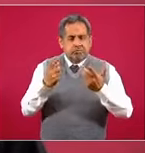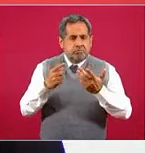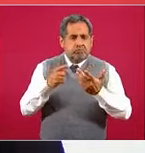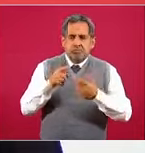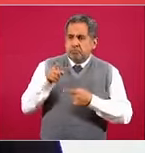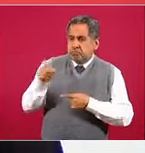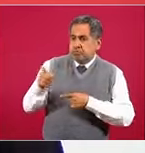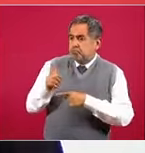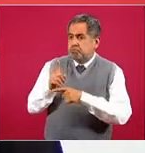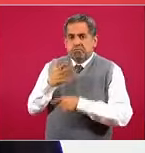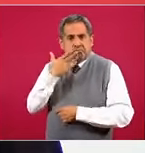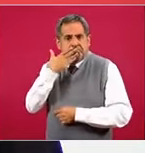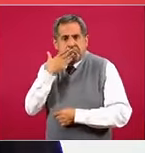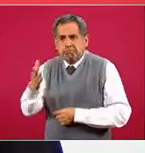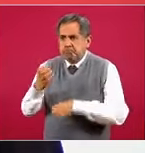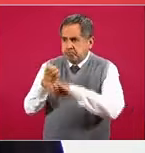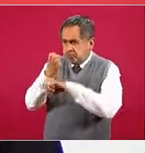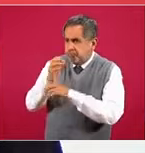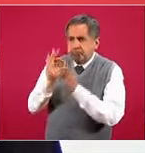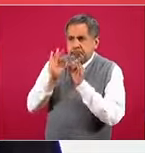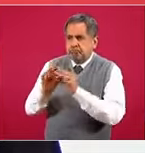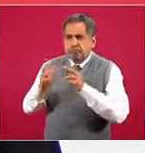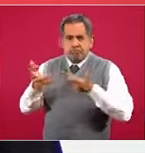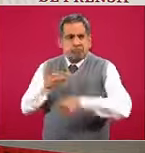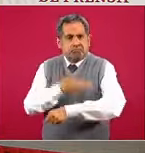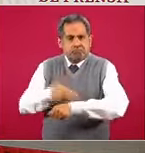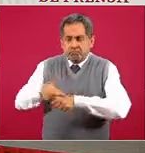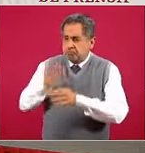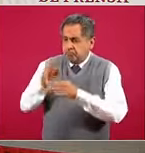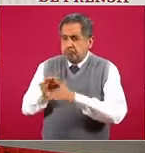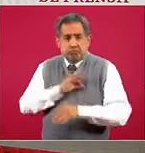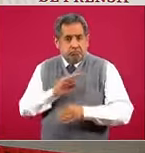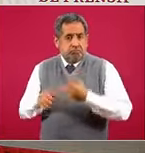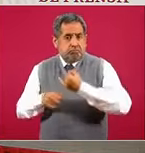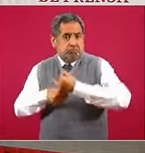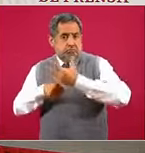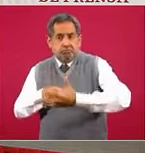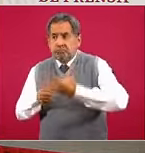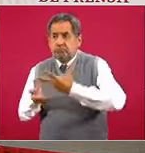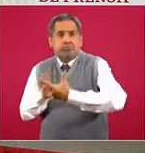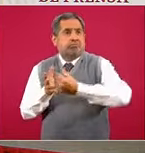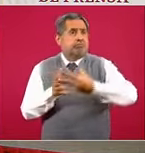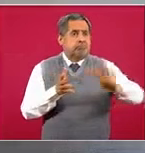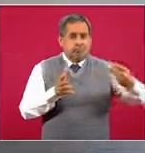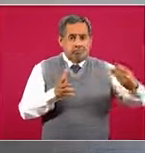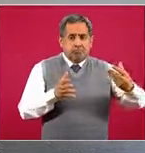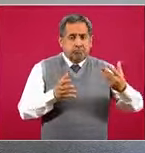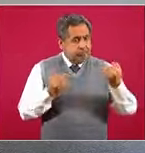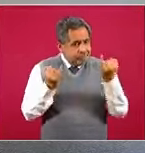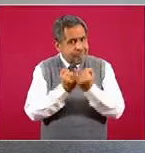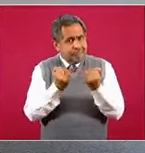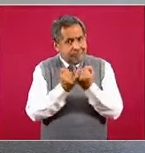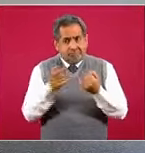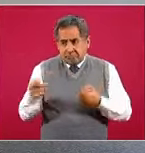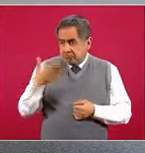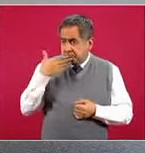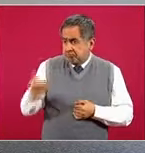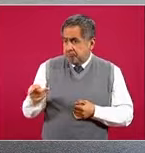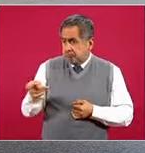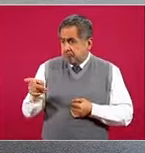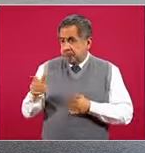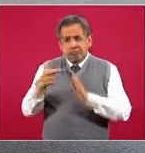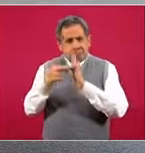ejemplos positivos que pudieran imitarse o en su momento adoptarse por otras